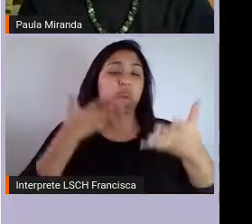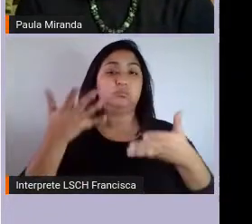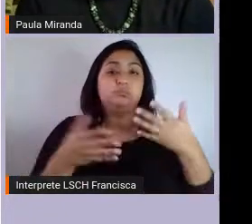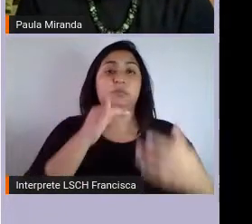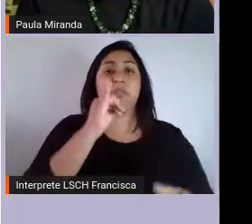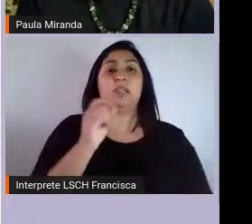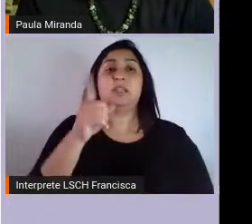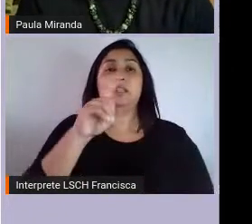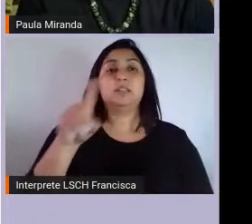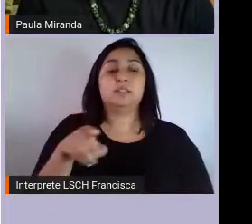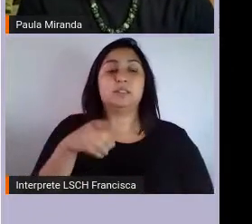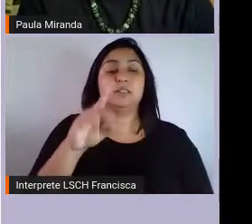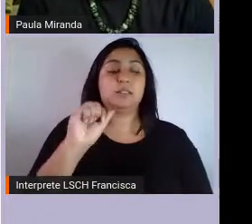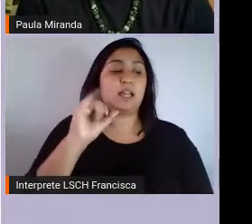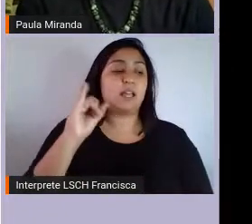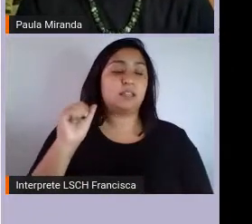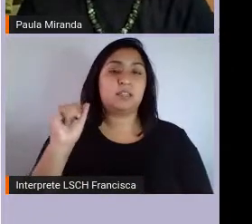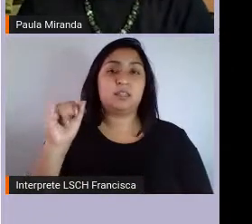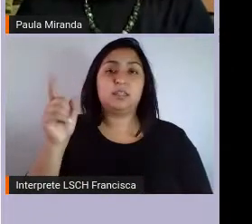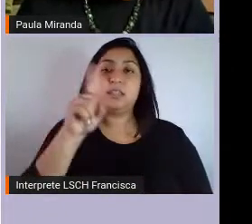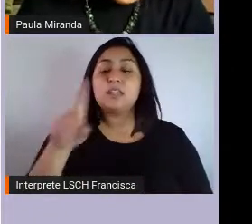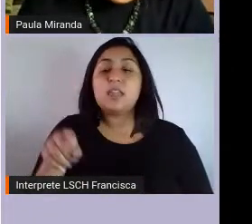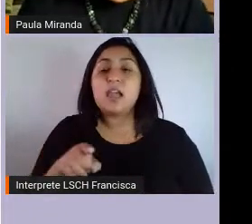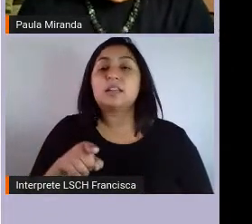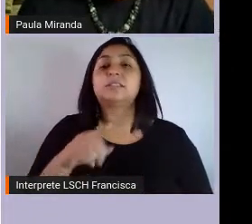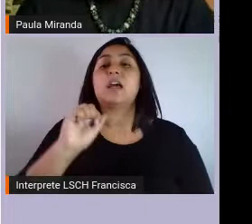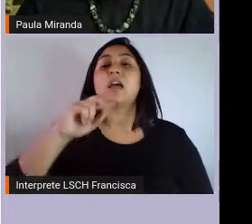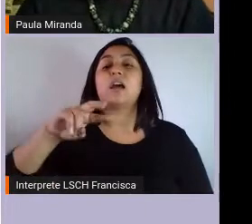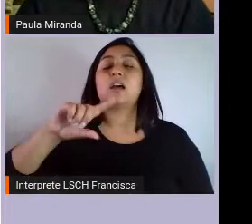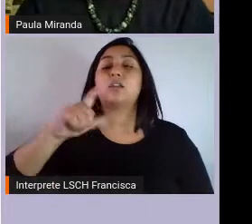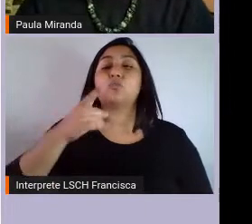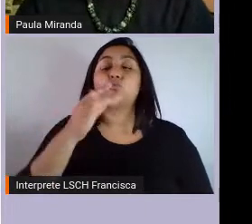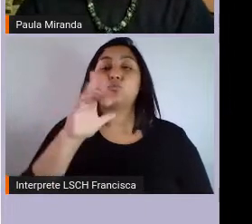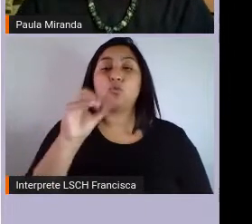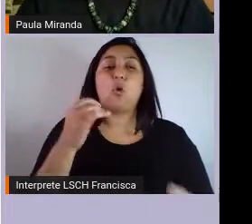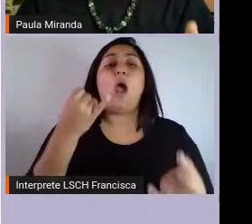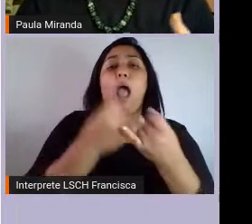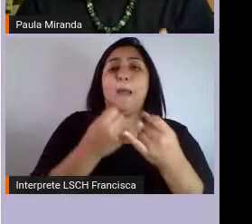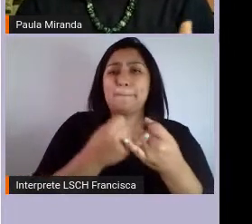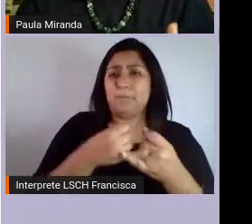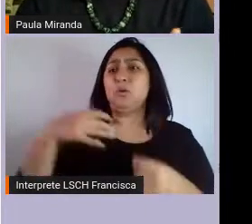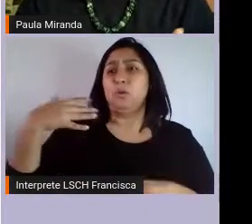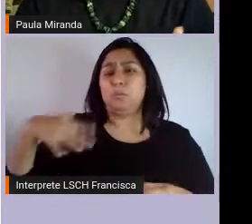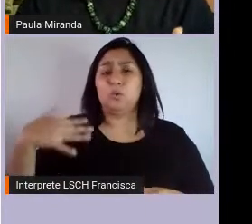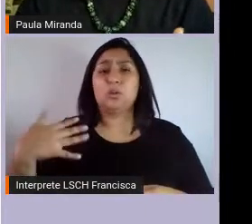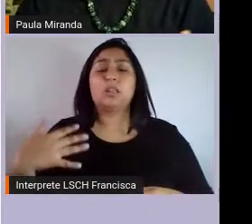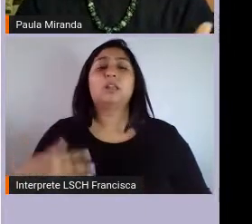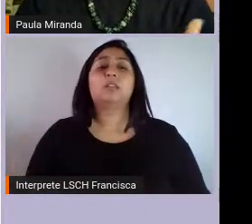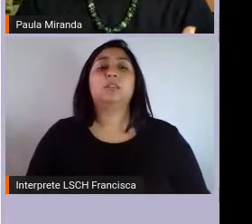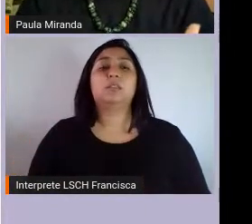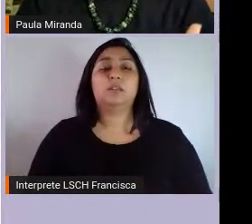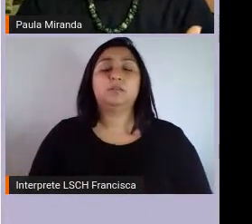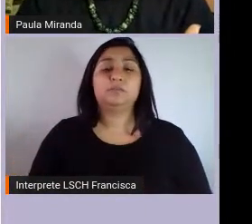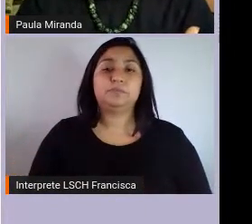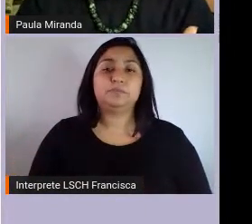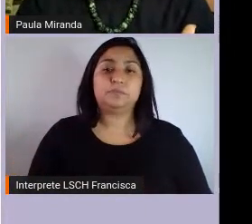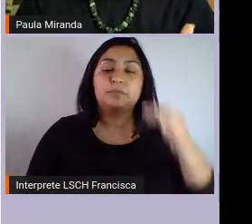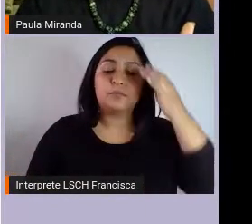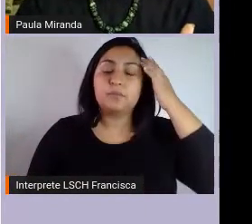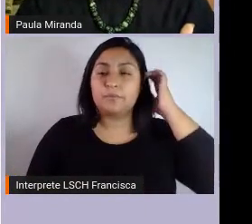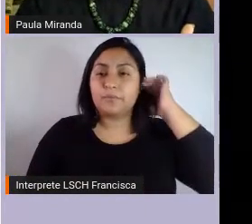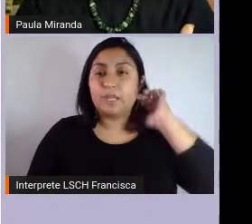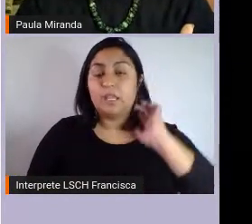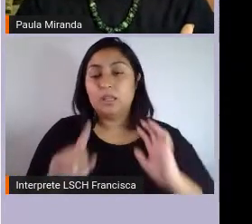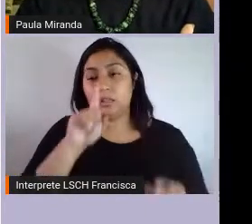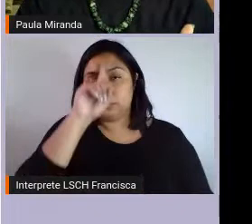gran amigo de ella, el compadre, el padrino de Ángel Parra. Y en esa tradición, entonces, Violeta descubre